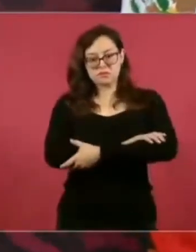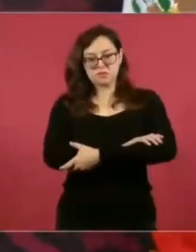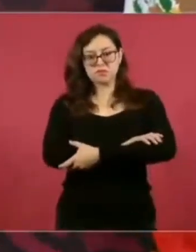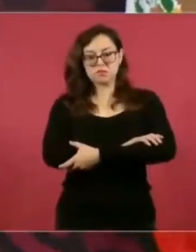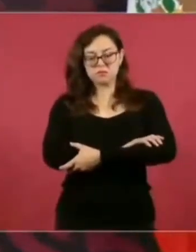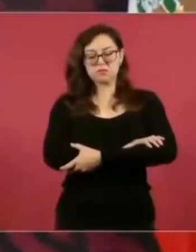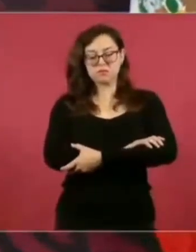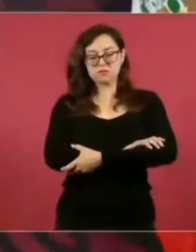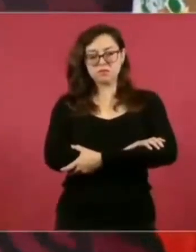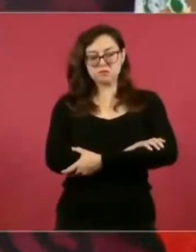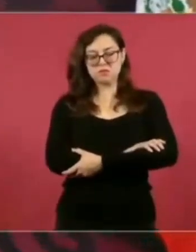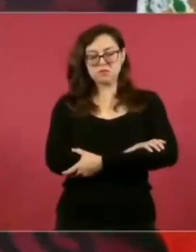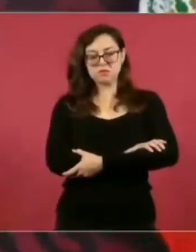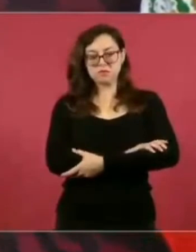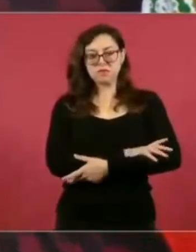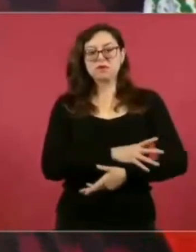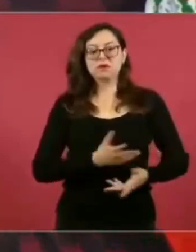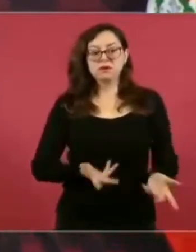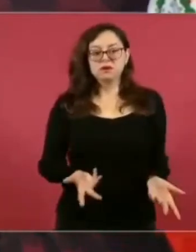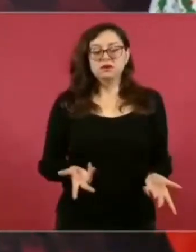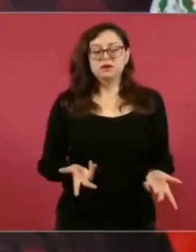en toda esta